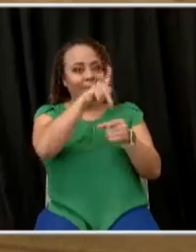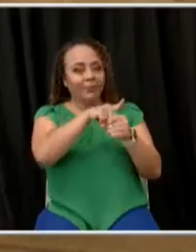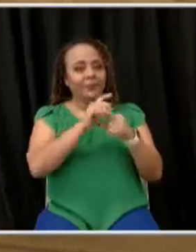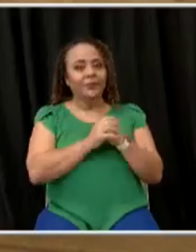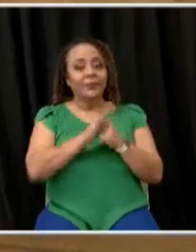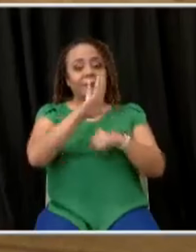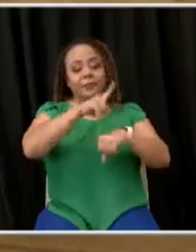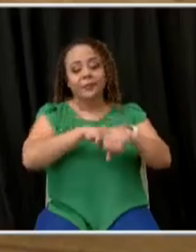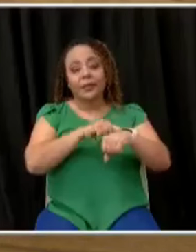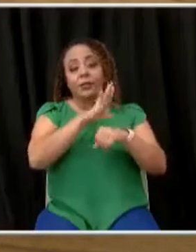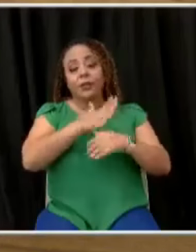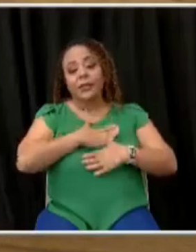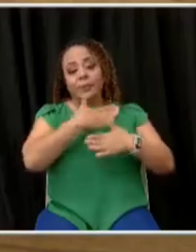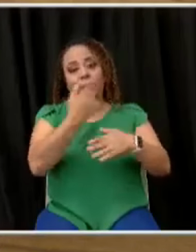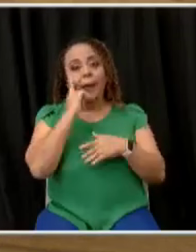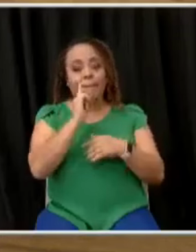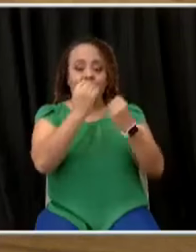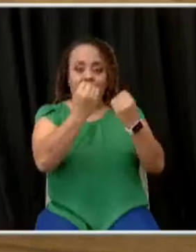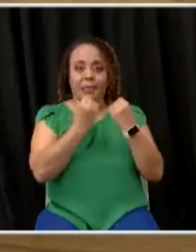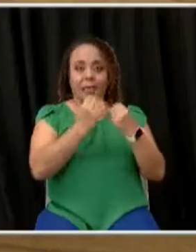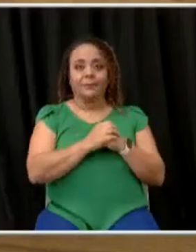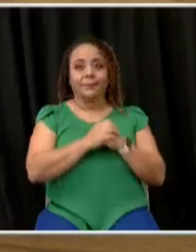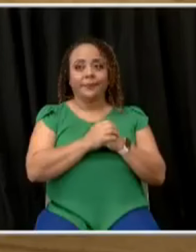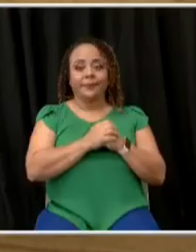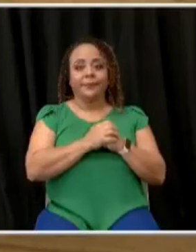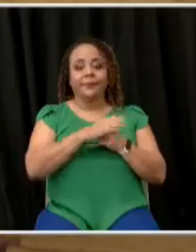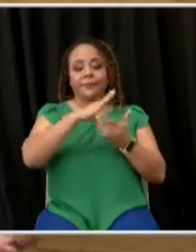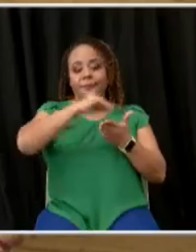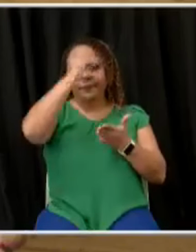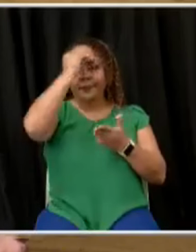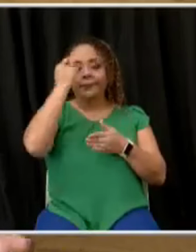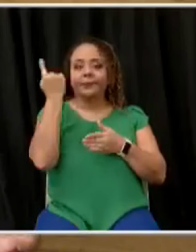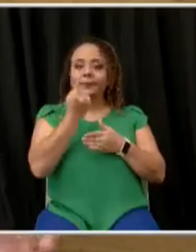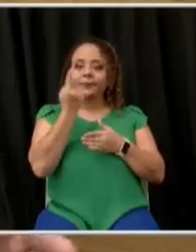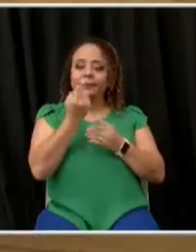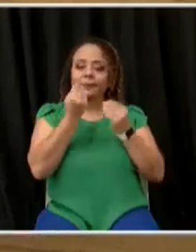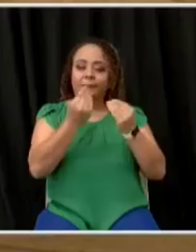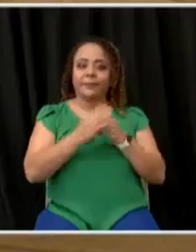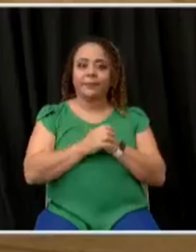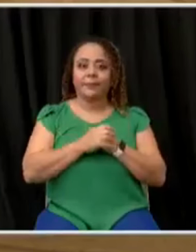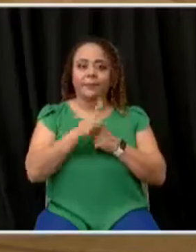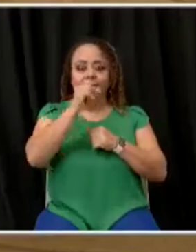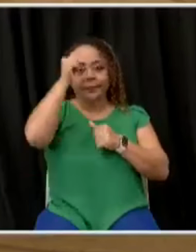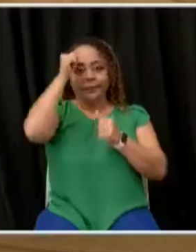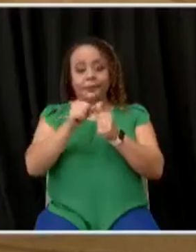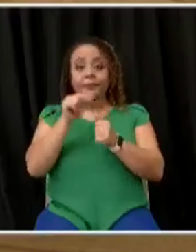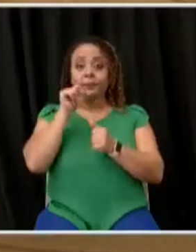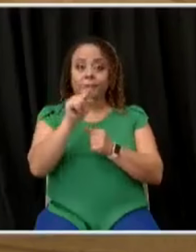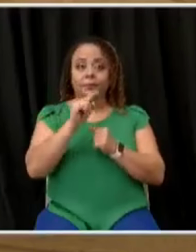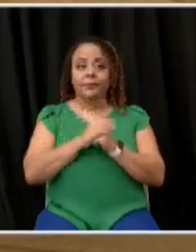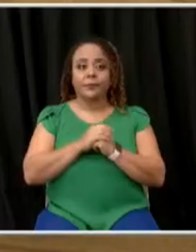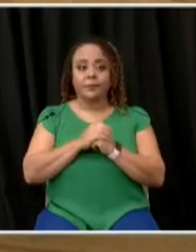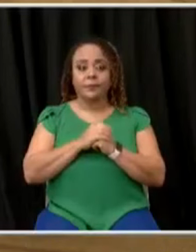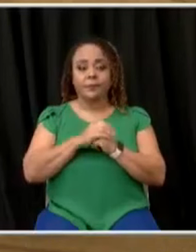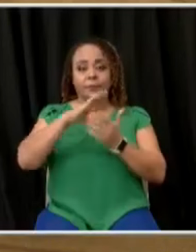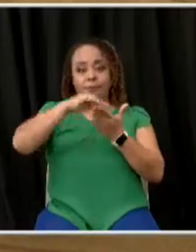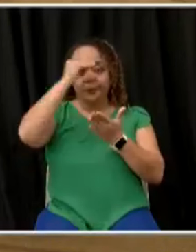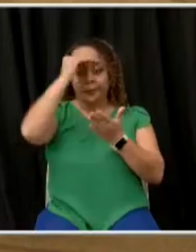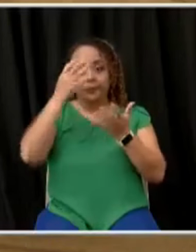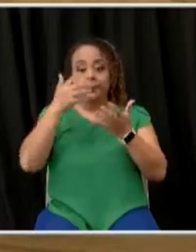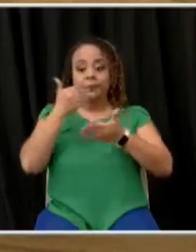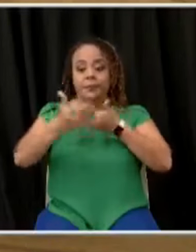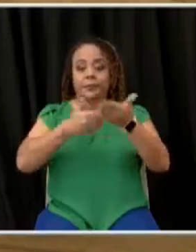su tiempo, su disponibilidad para enseñarnos. El aprendizaje es grandísimo. Y recordarle a usted, quiere aprender sobre el